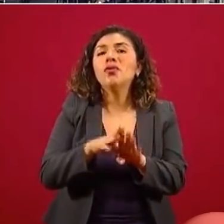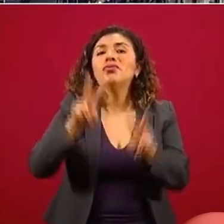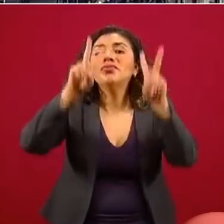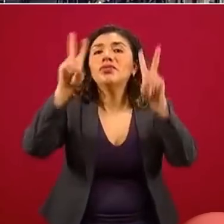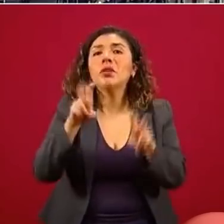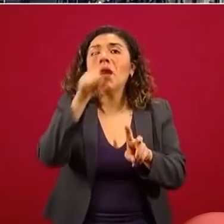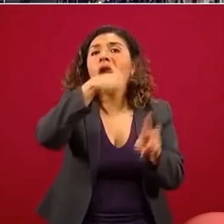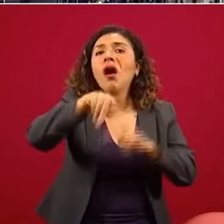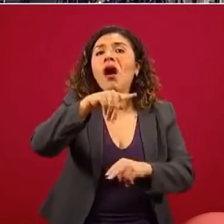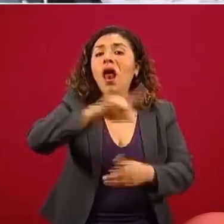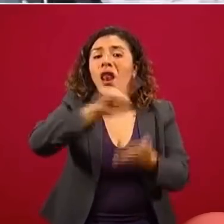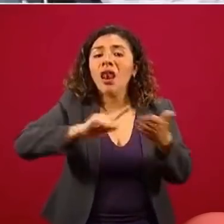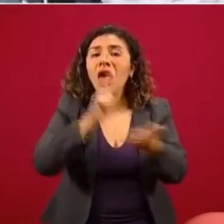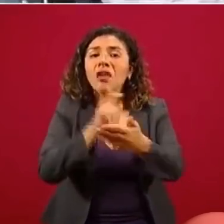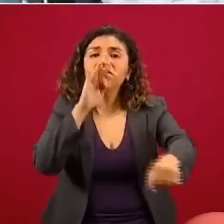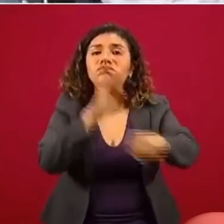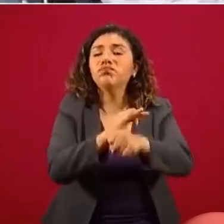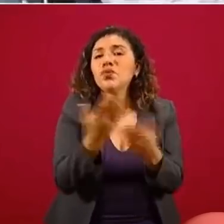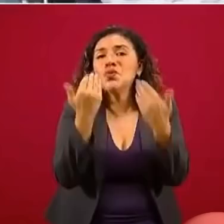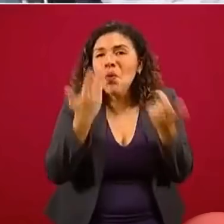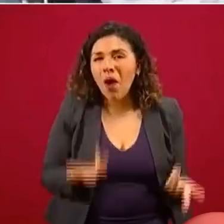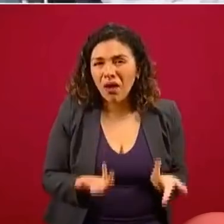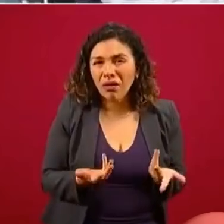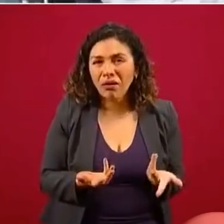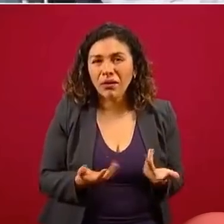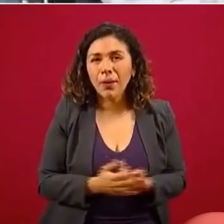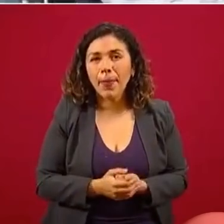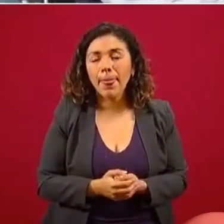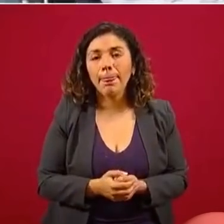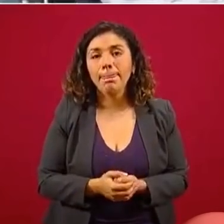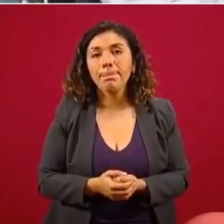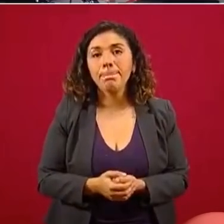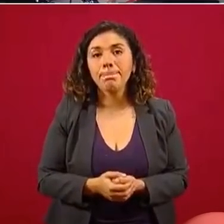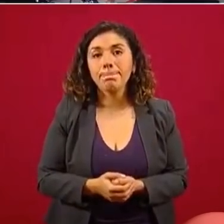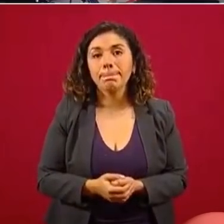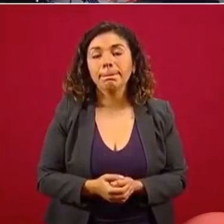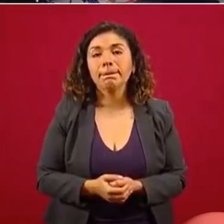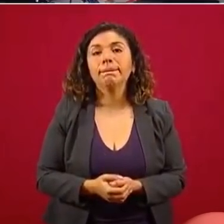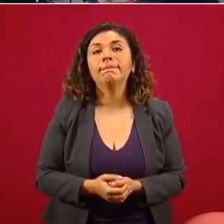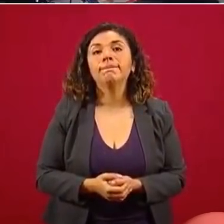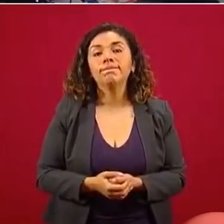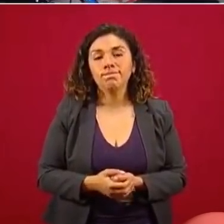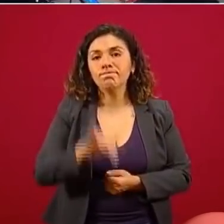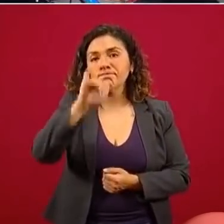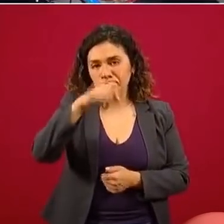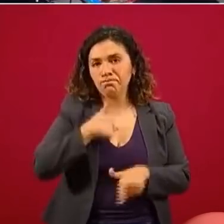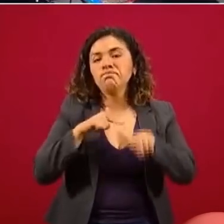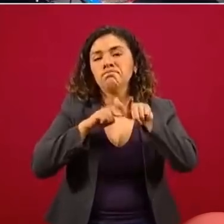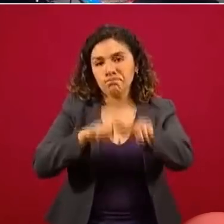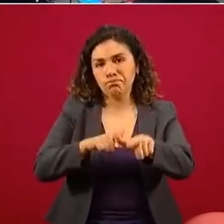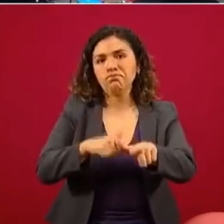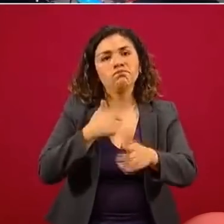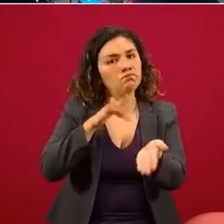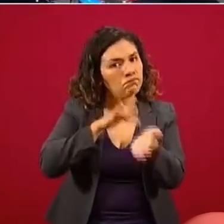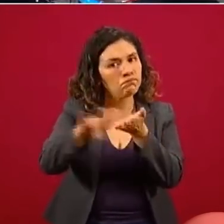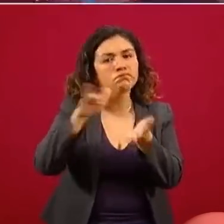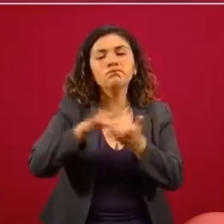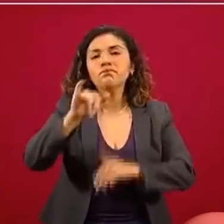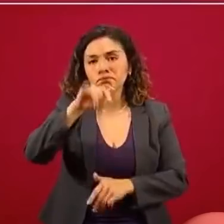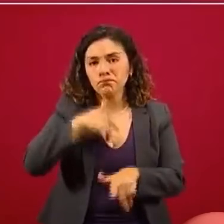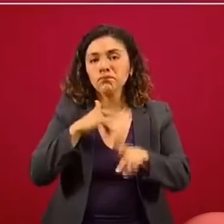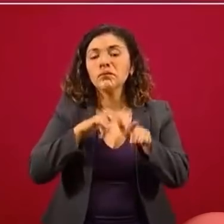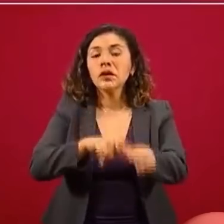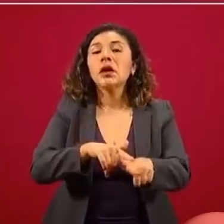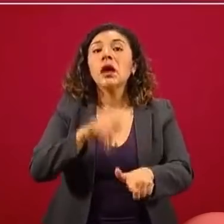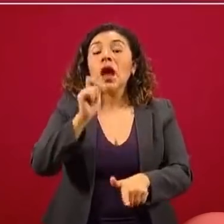de que son irregulares en tierras ajenas. Pues vamos a seguir nosotros apoyando. El